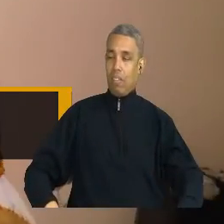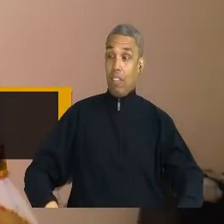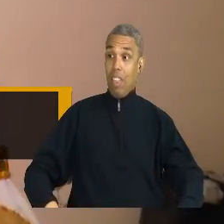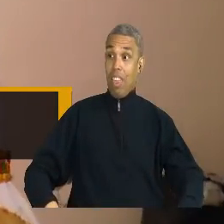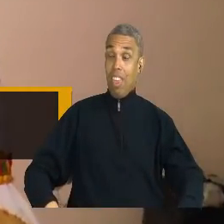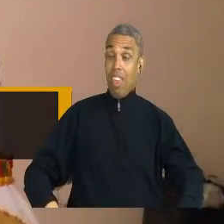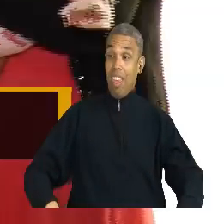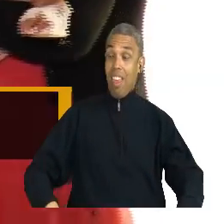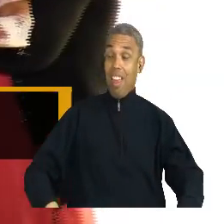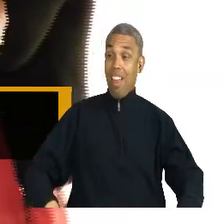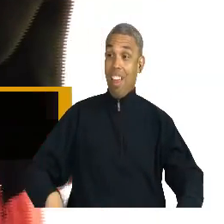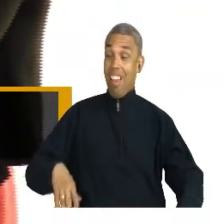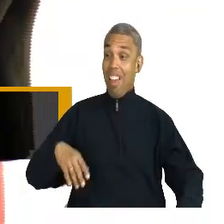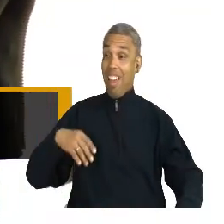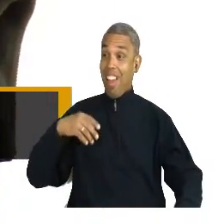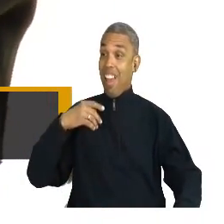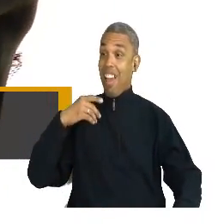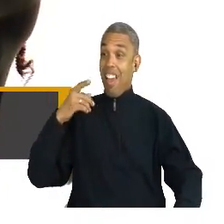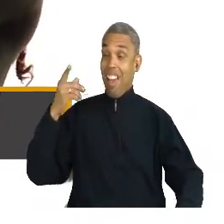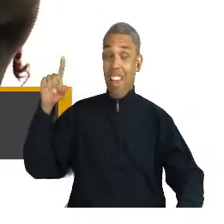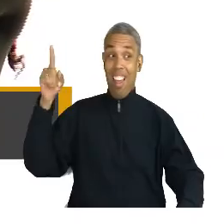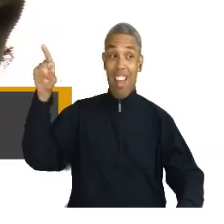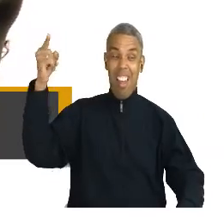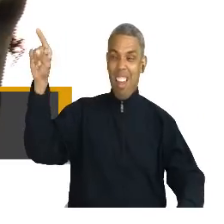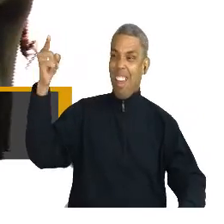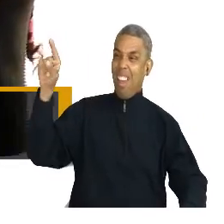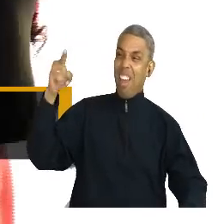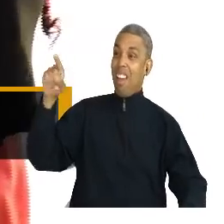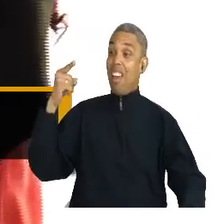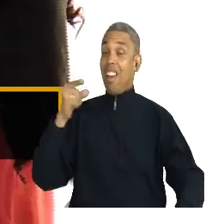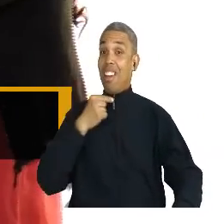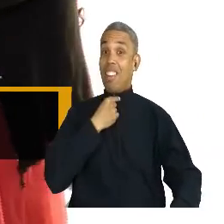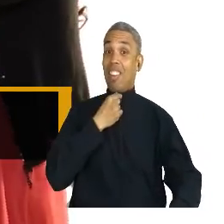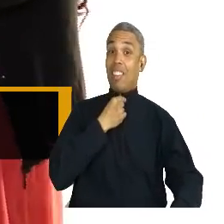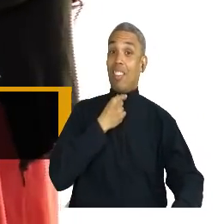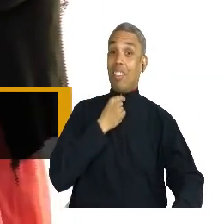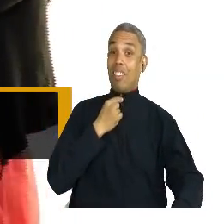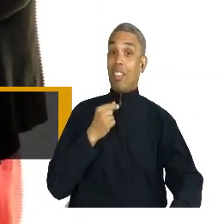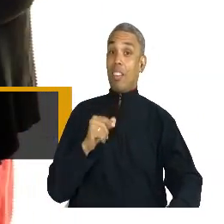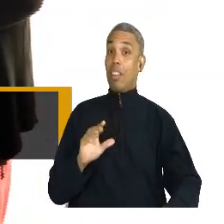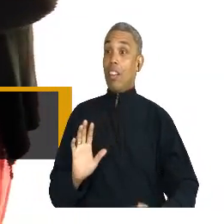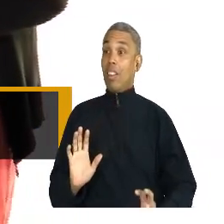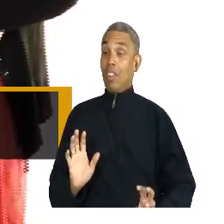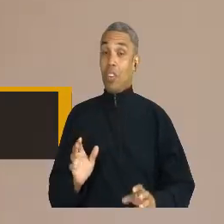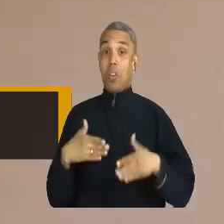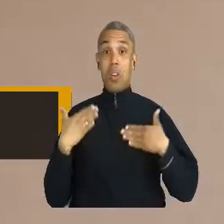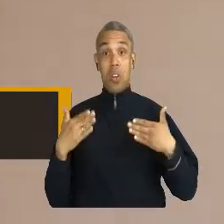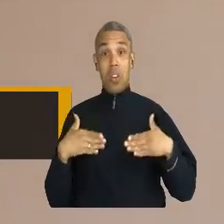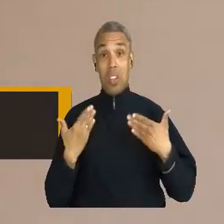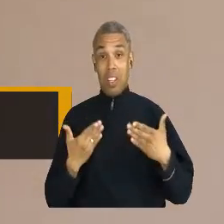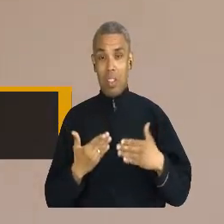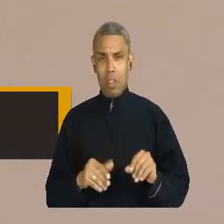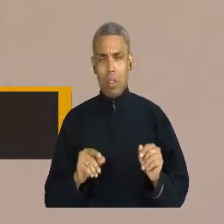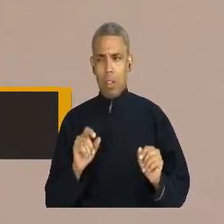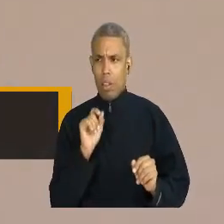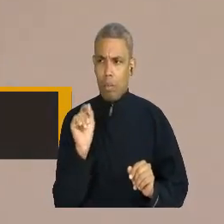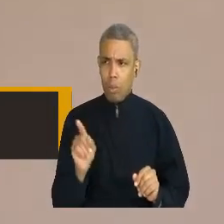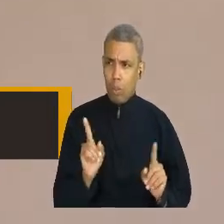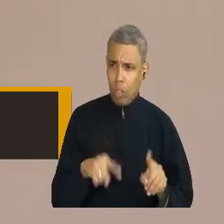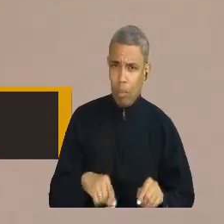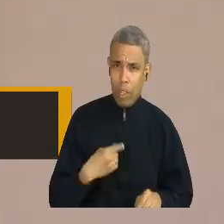esa habitación y a usted también se le olvida que está en ese espacio. Es muy bonito. ¿Lo hacen también con adultos? Sí. ¿De 0 a 150 años? 50